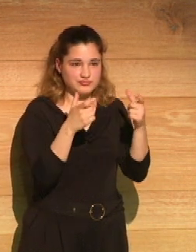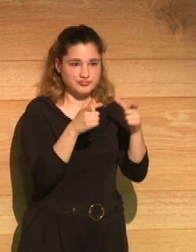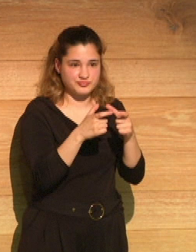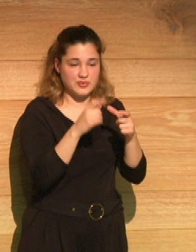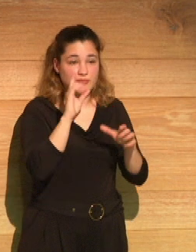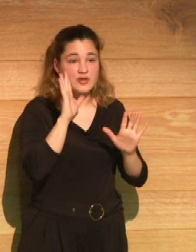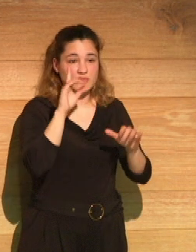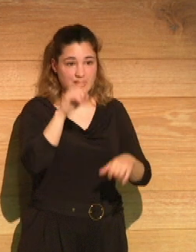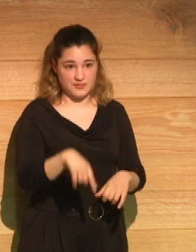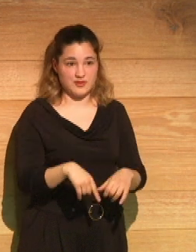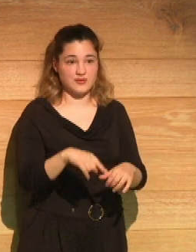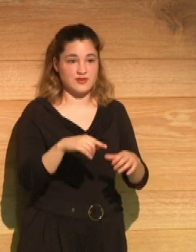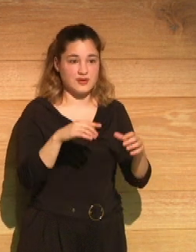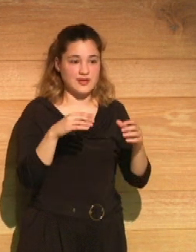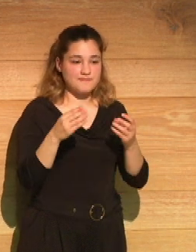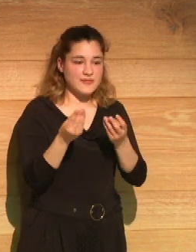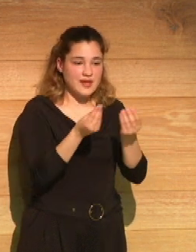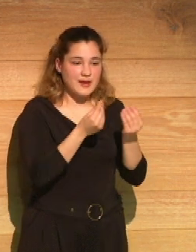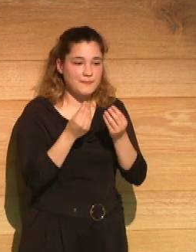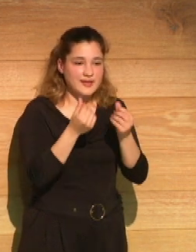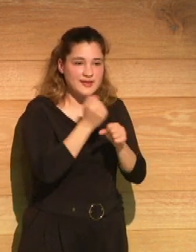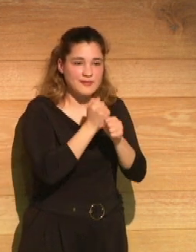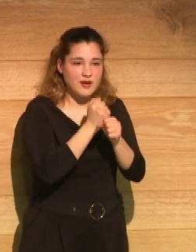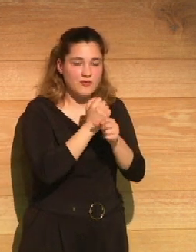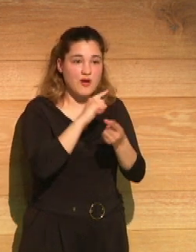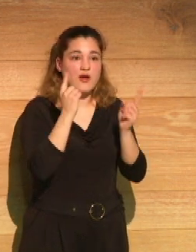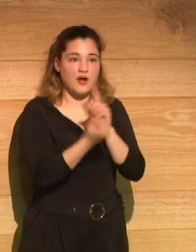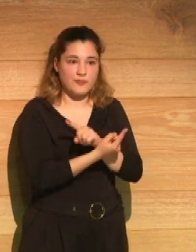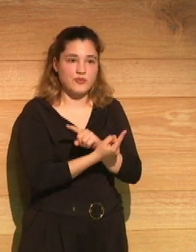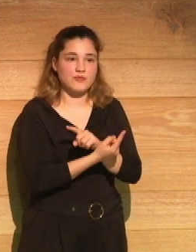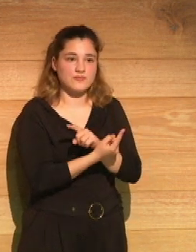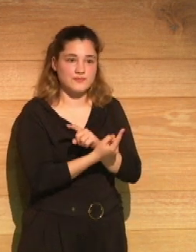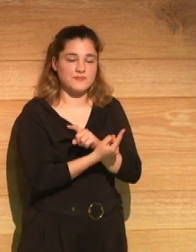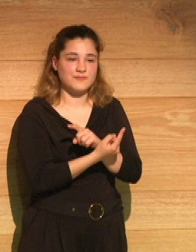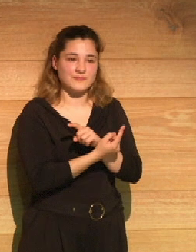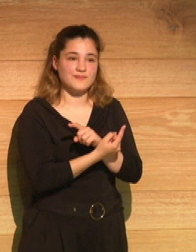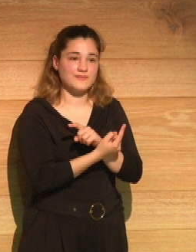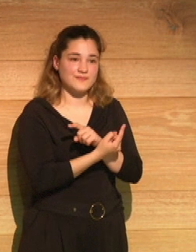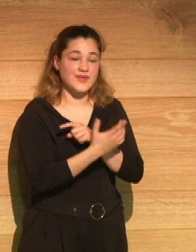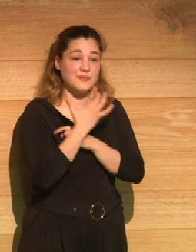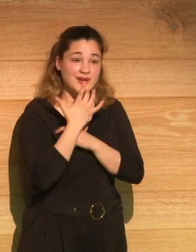cambio completo en el ambiente de trabajo. Vemos, por ejemplo,